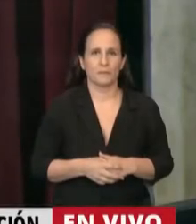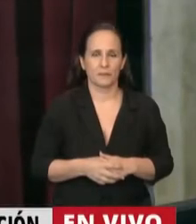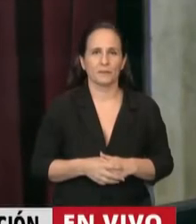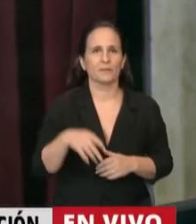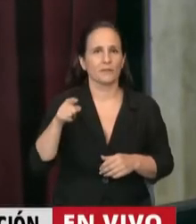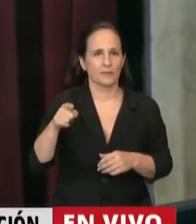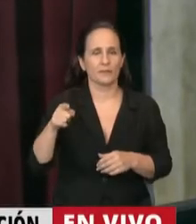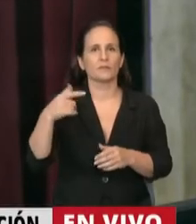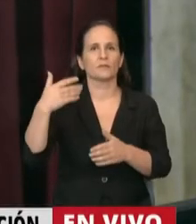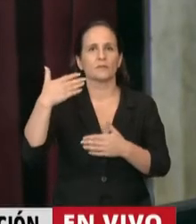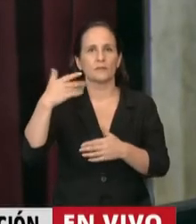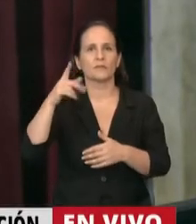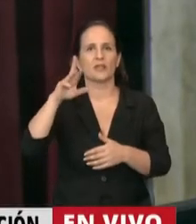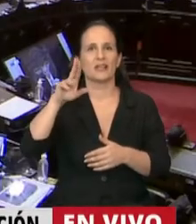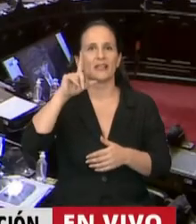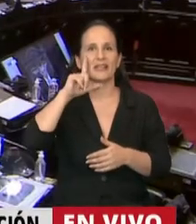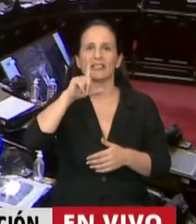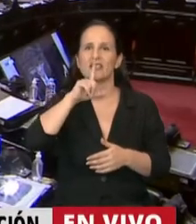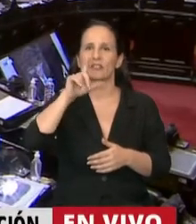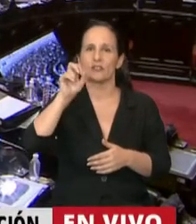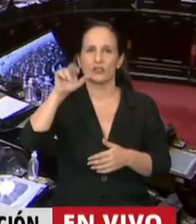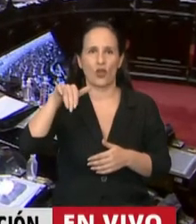Tiene la palabra el diputado Ritondo para una moción.